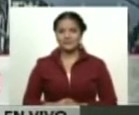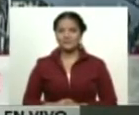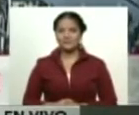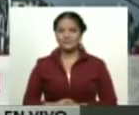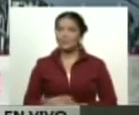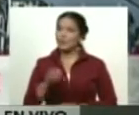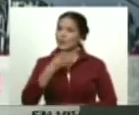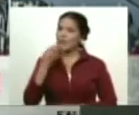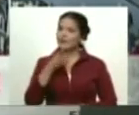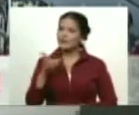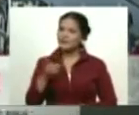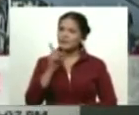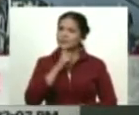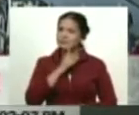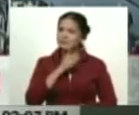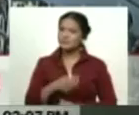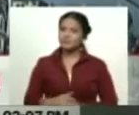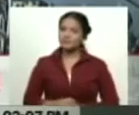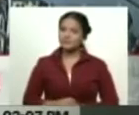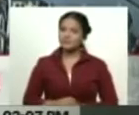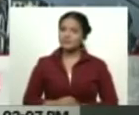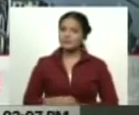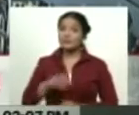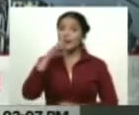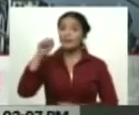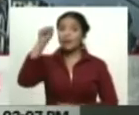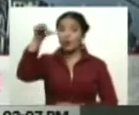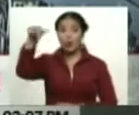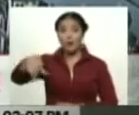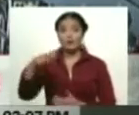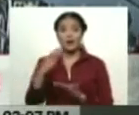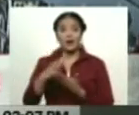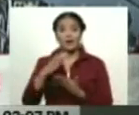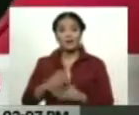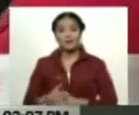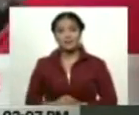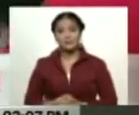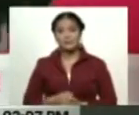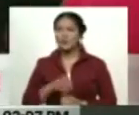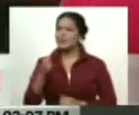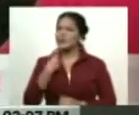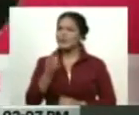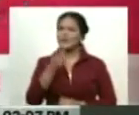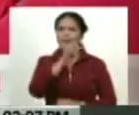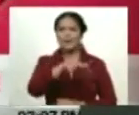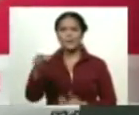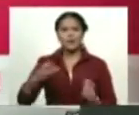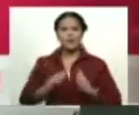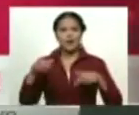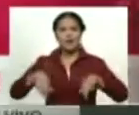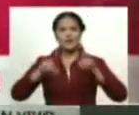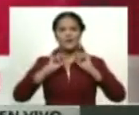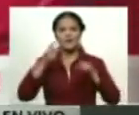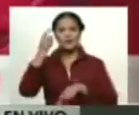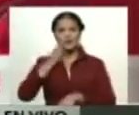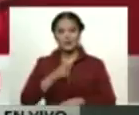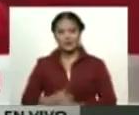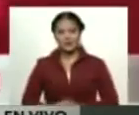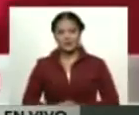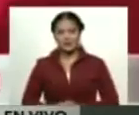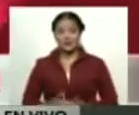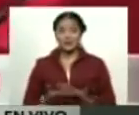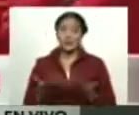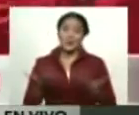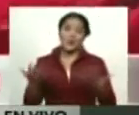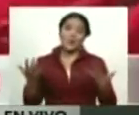Buenas tardes, señor. Buenas tardes. Nicolás Maduro en Catia. ¿Qué tienen que decir los habitantes acá de la avenida Sucre? Caramba,